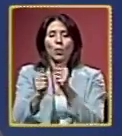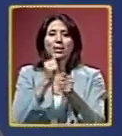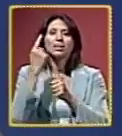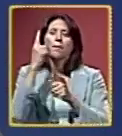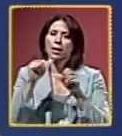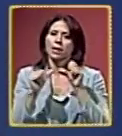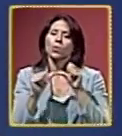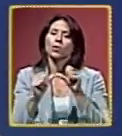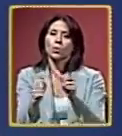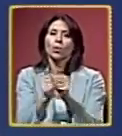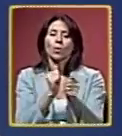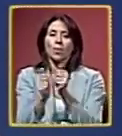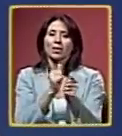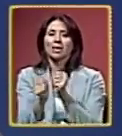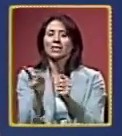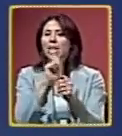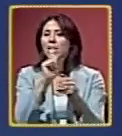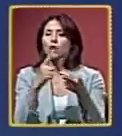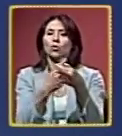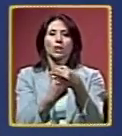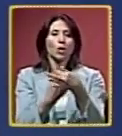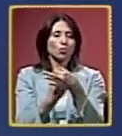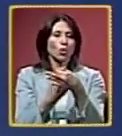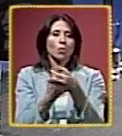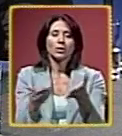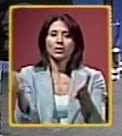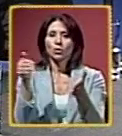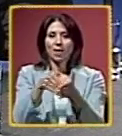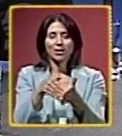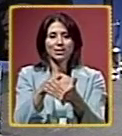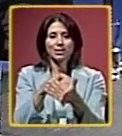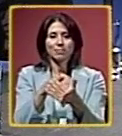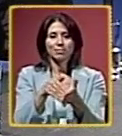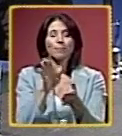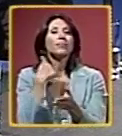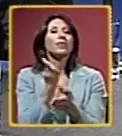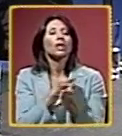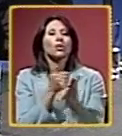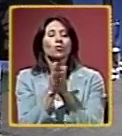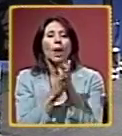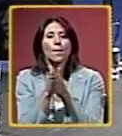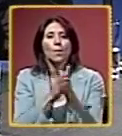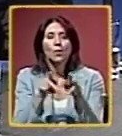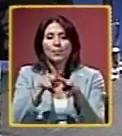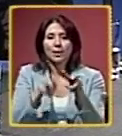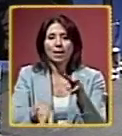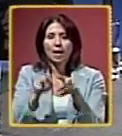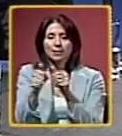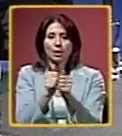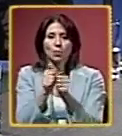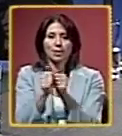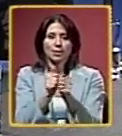habiendo competencia y no se nos monopolice otra vez, ¿no? Y que aprovechemos las ventajas de la competencia.